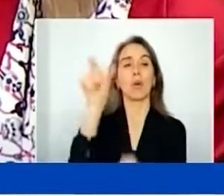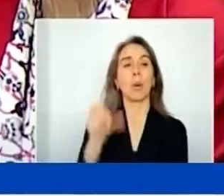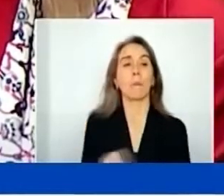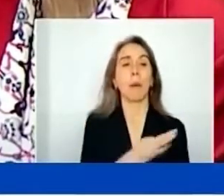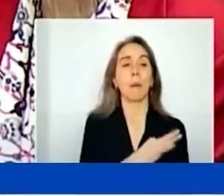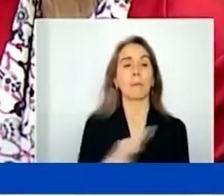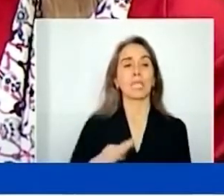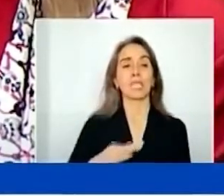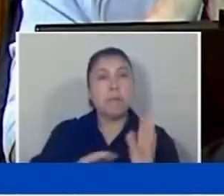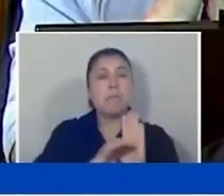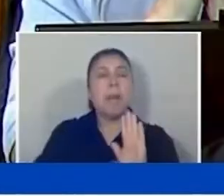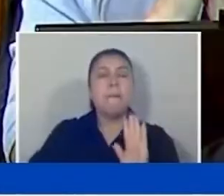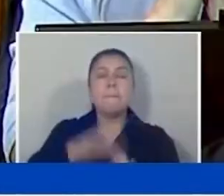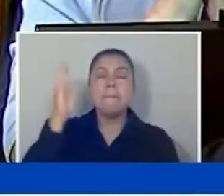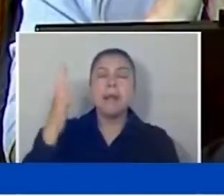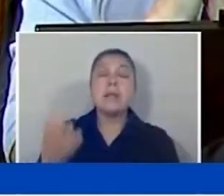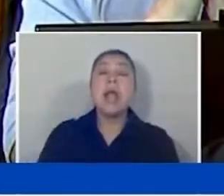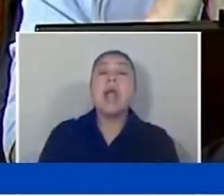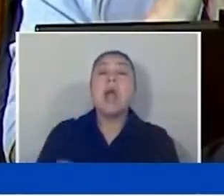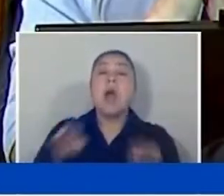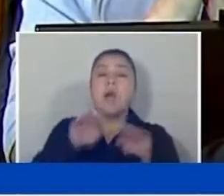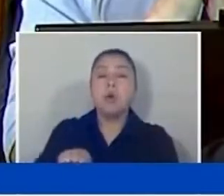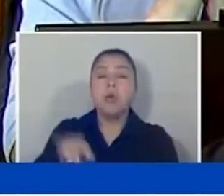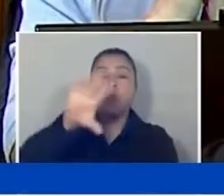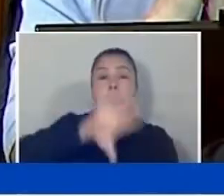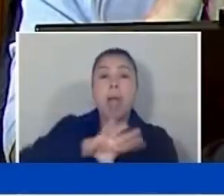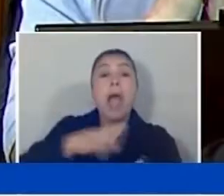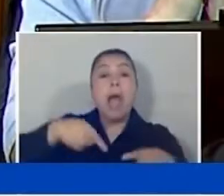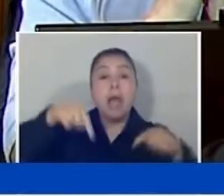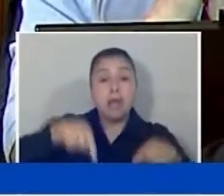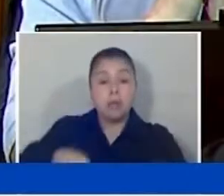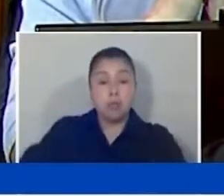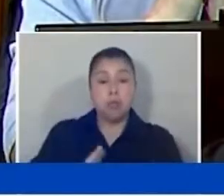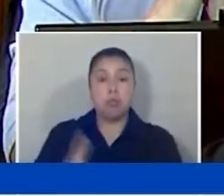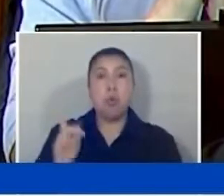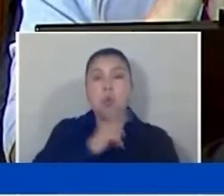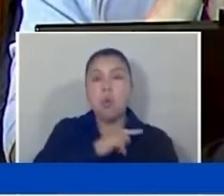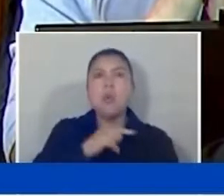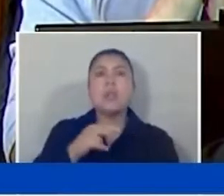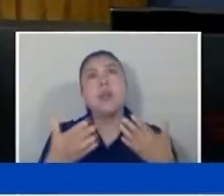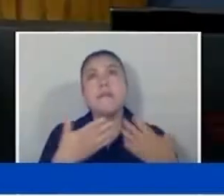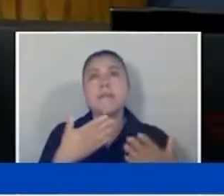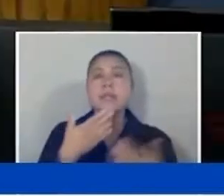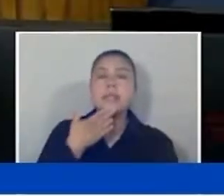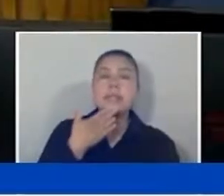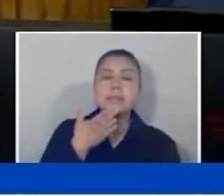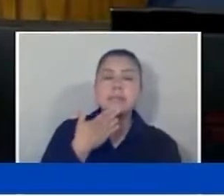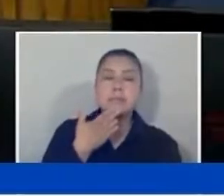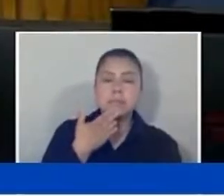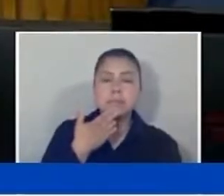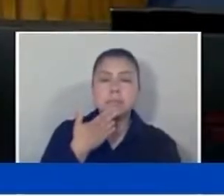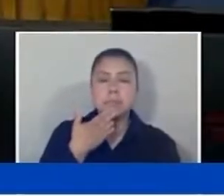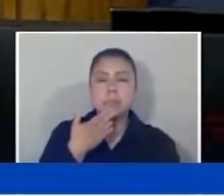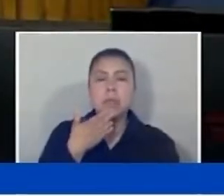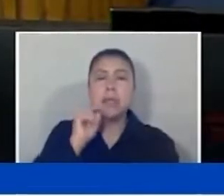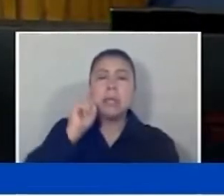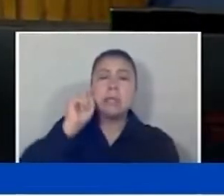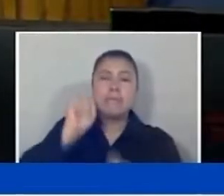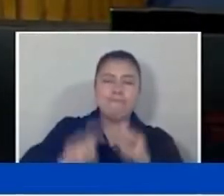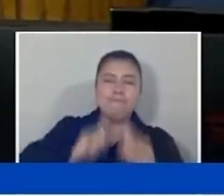claro que la acusación constitucional no tenía ni fundamento político ni tampoco